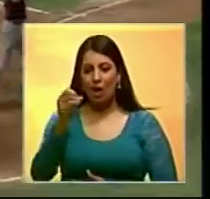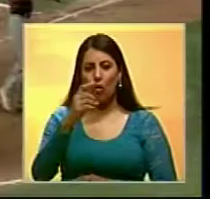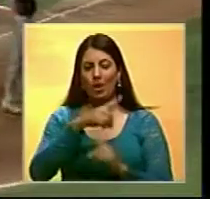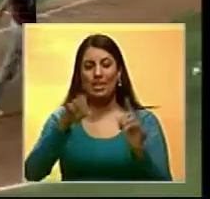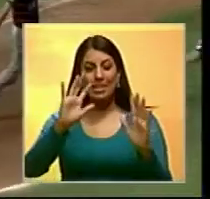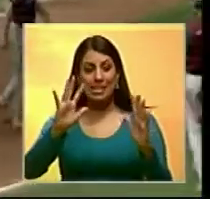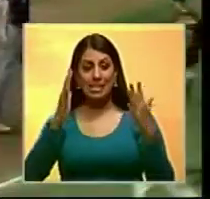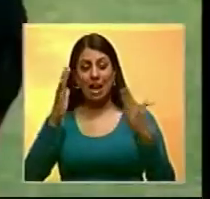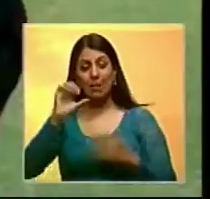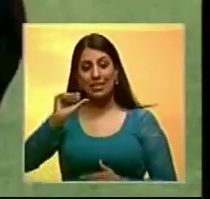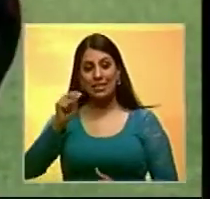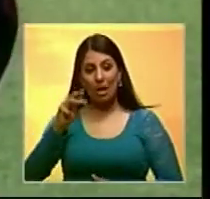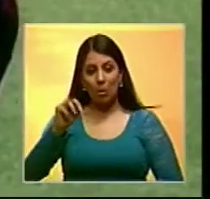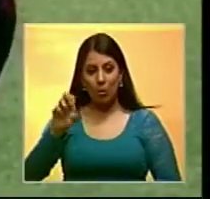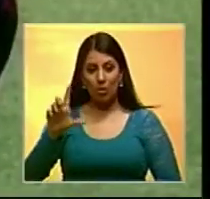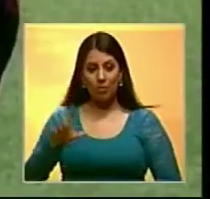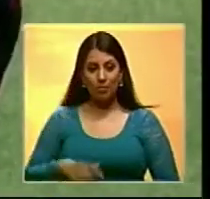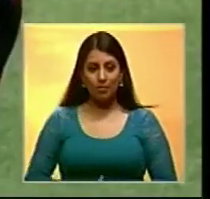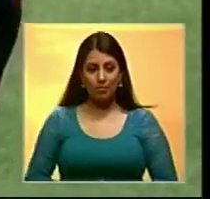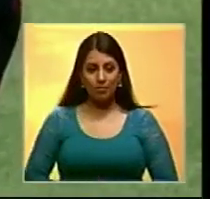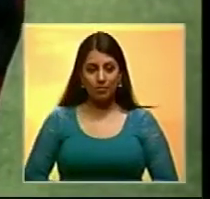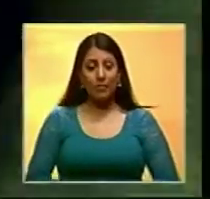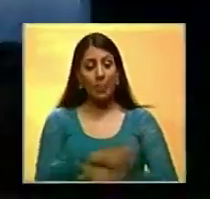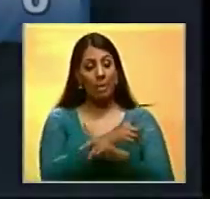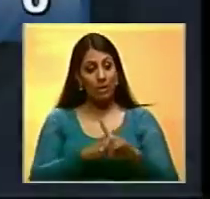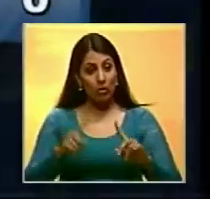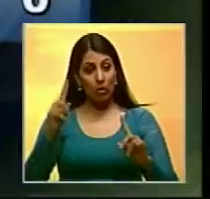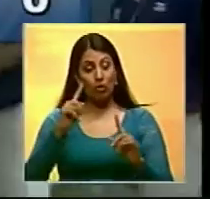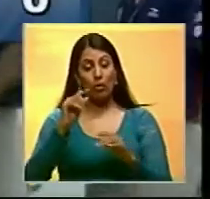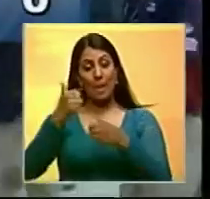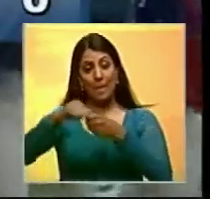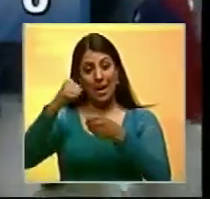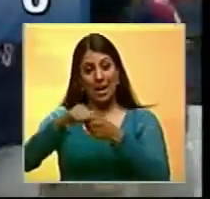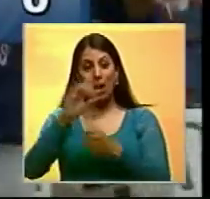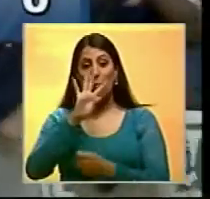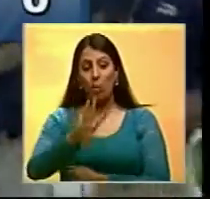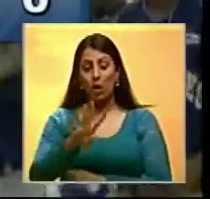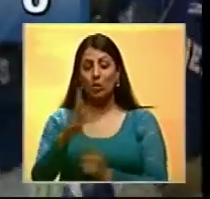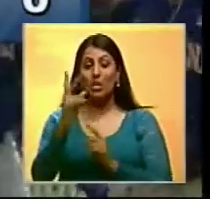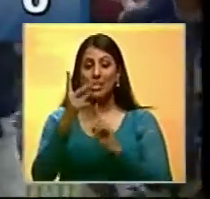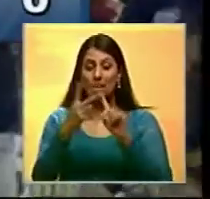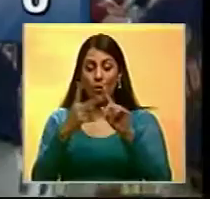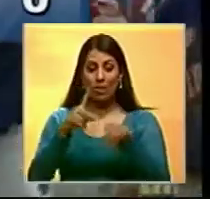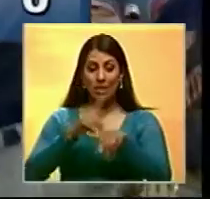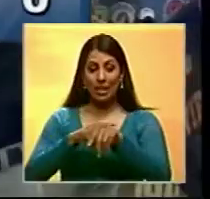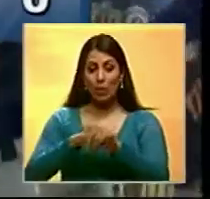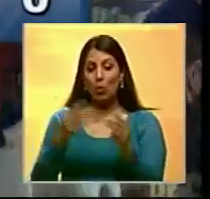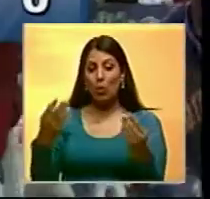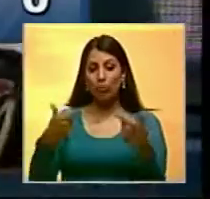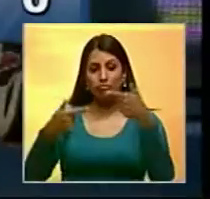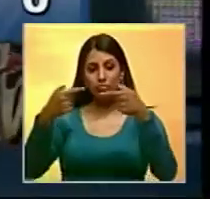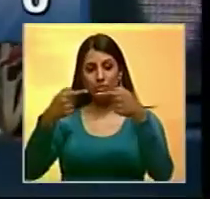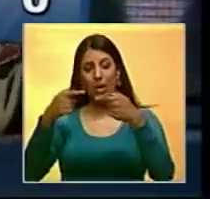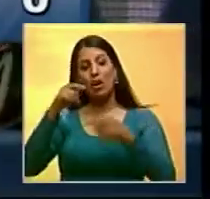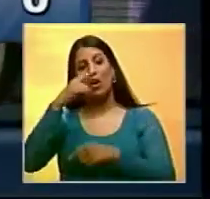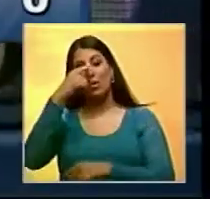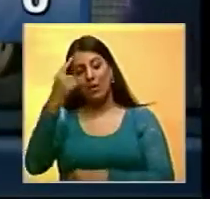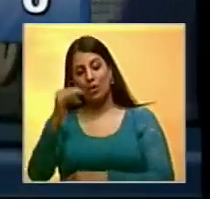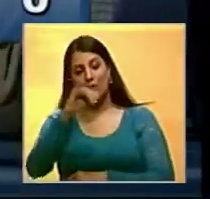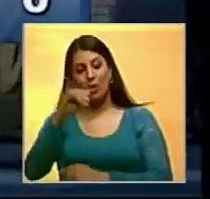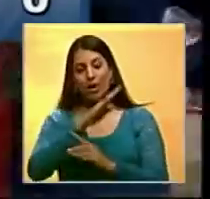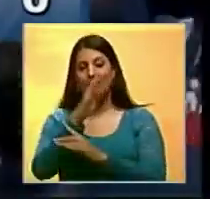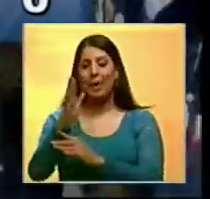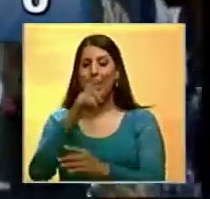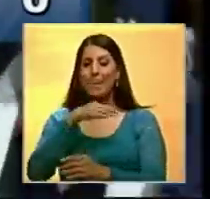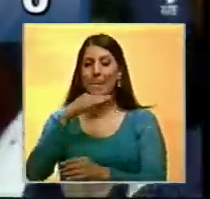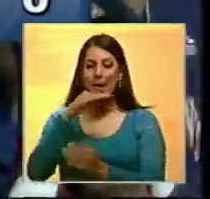salvó Samuel Gervasio. En tanto, en Maracaibo, un rally de 4 anotaciones en el segundo episodio apuntaló la victoria de Águilas del Zulia sobre Bravos de